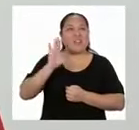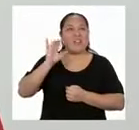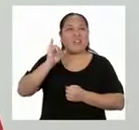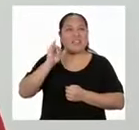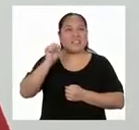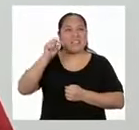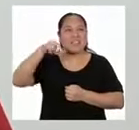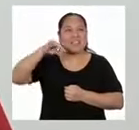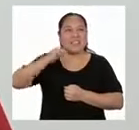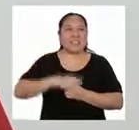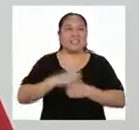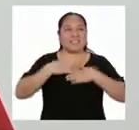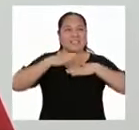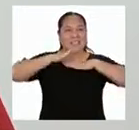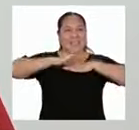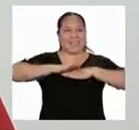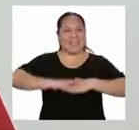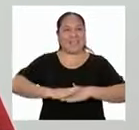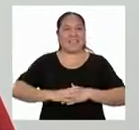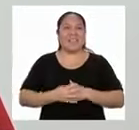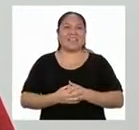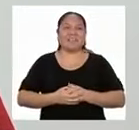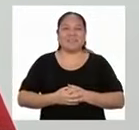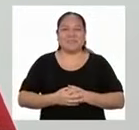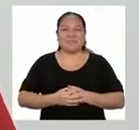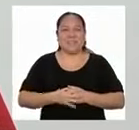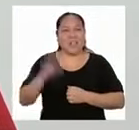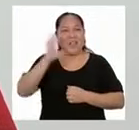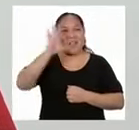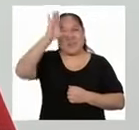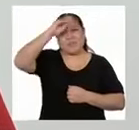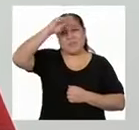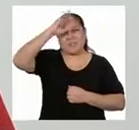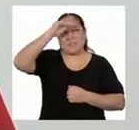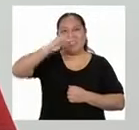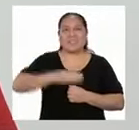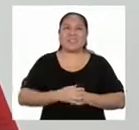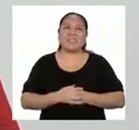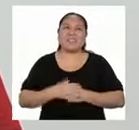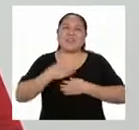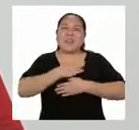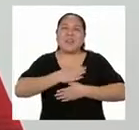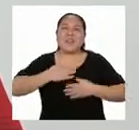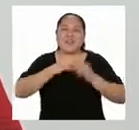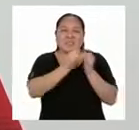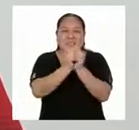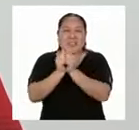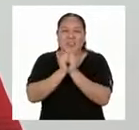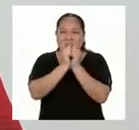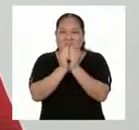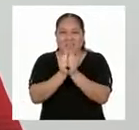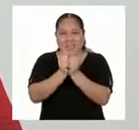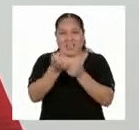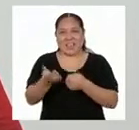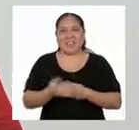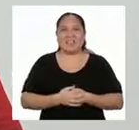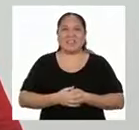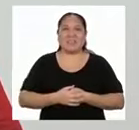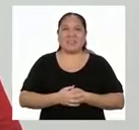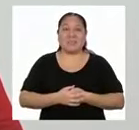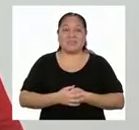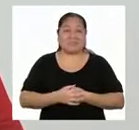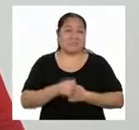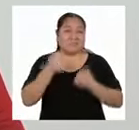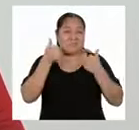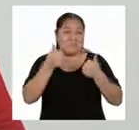Todo tranquilo, felizmente. ¡Hola, chicas y chicos! ¡Qué gusto acompañarlos de nuevo! ¡Qué original